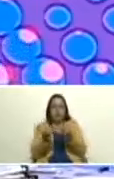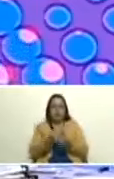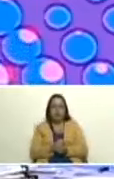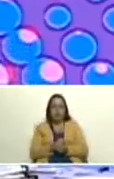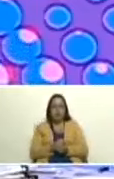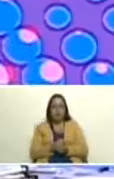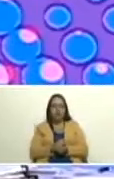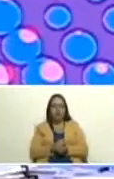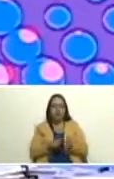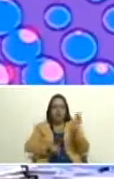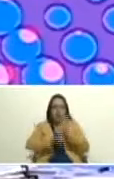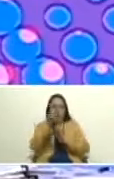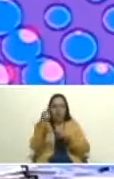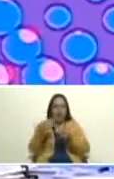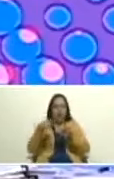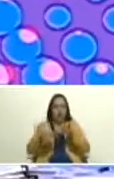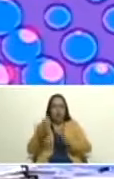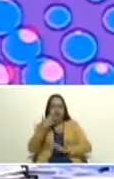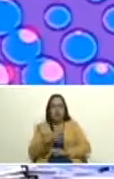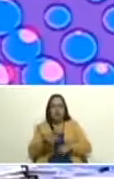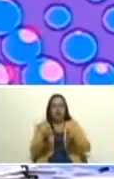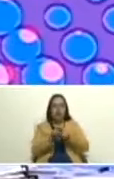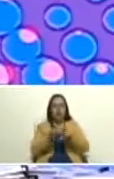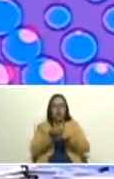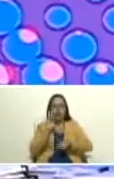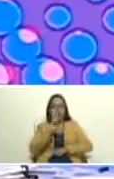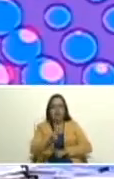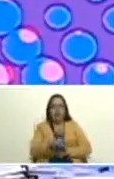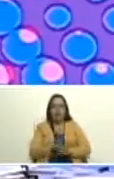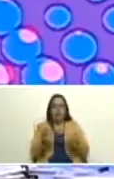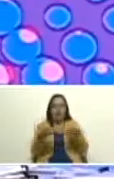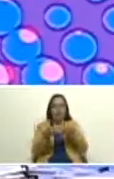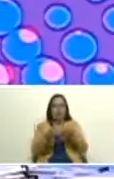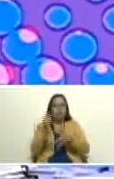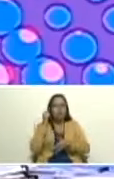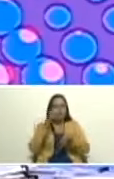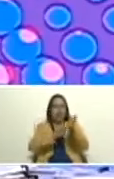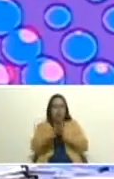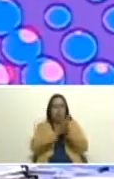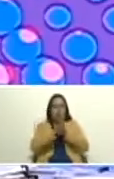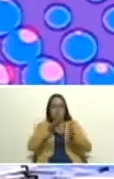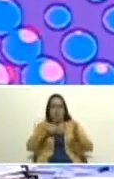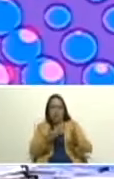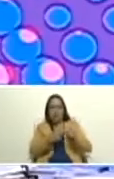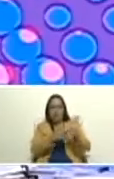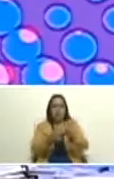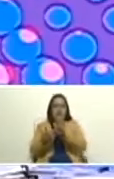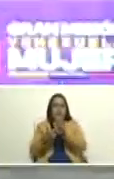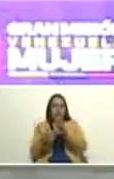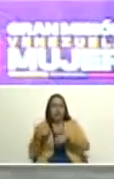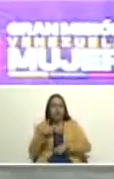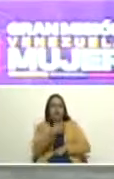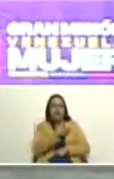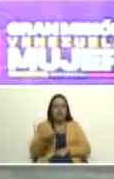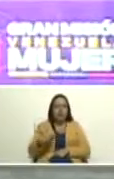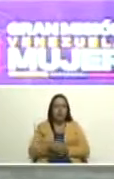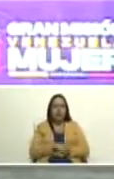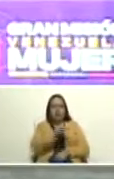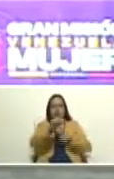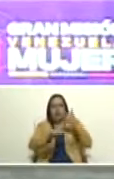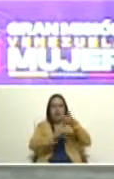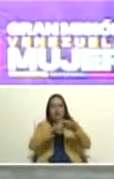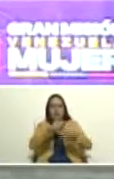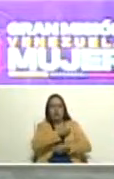producción de bienes de calidad, como vimos ahora con el grupo de emprendedoras que pudimos visitar. Yo quisiera que la